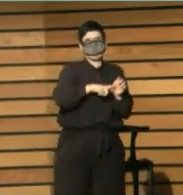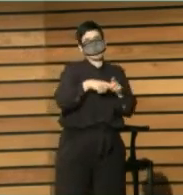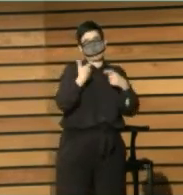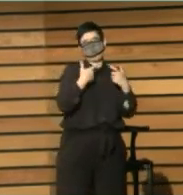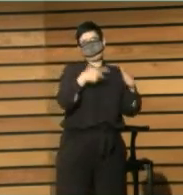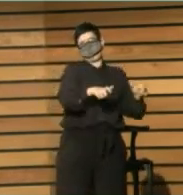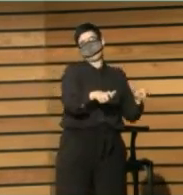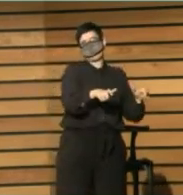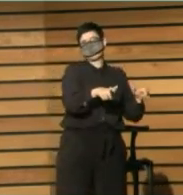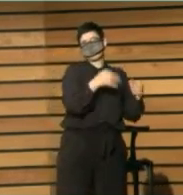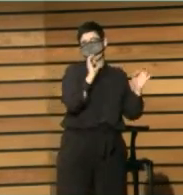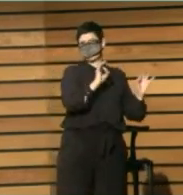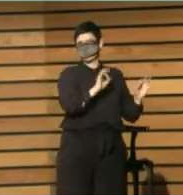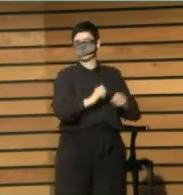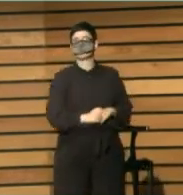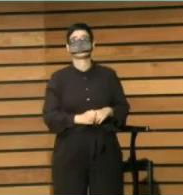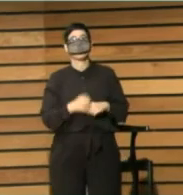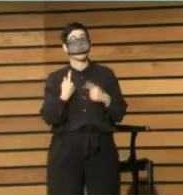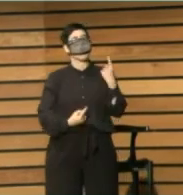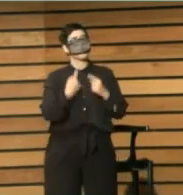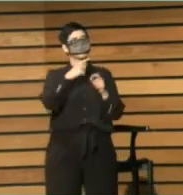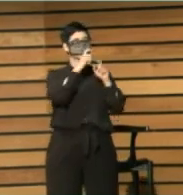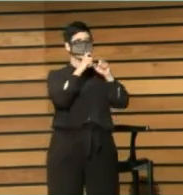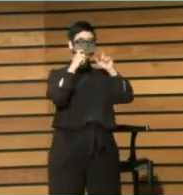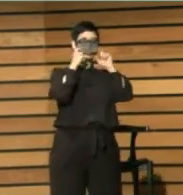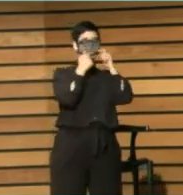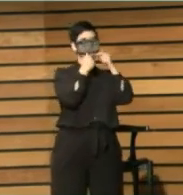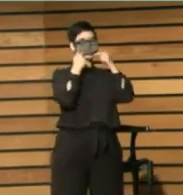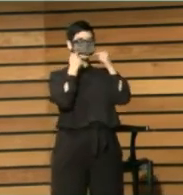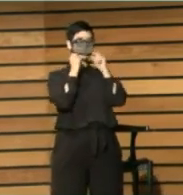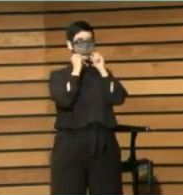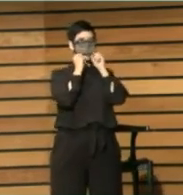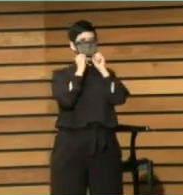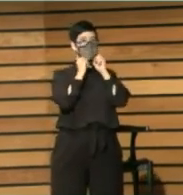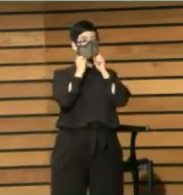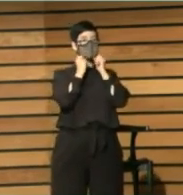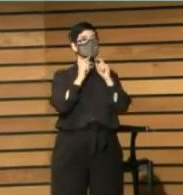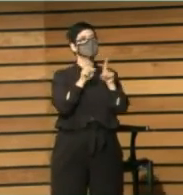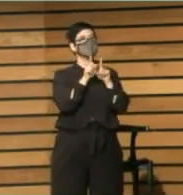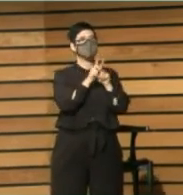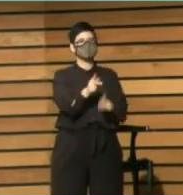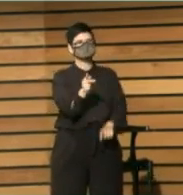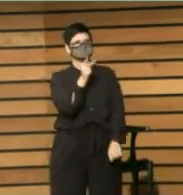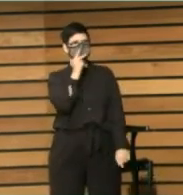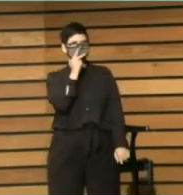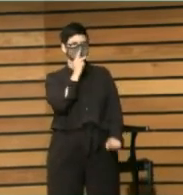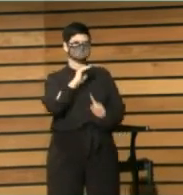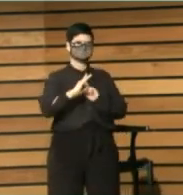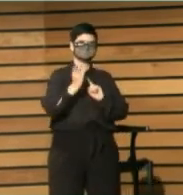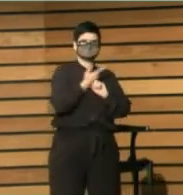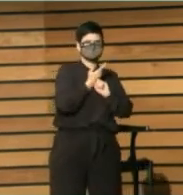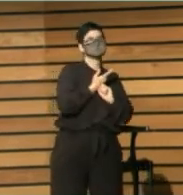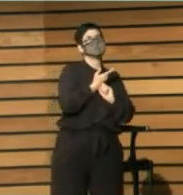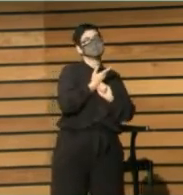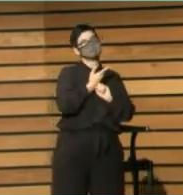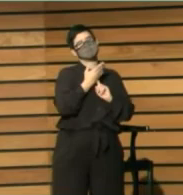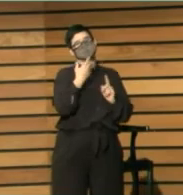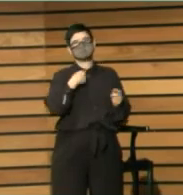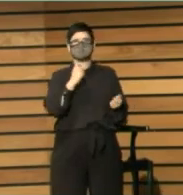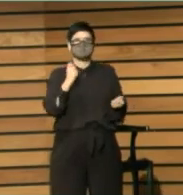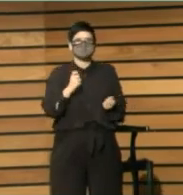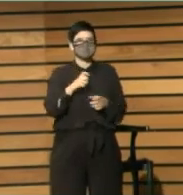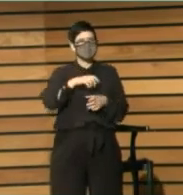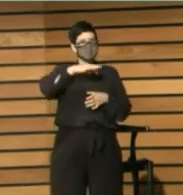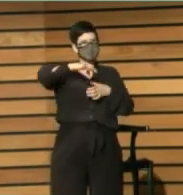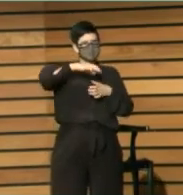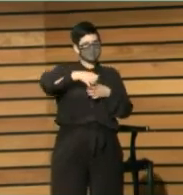que le había dejado así lo que él llamaba el jodido tabaco de la dichosa cachimba. Esas